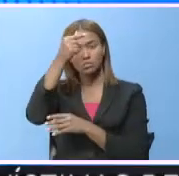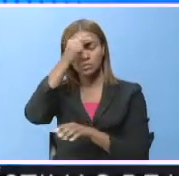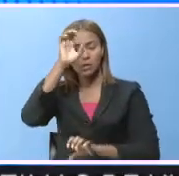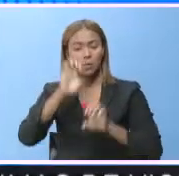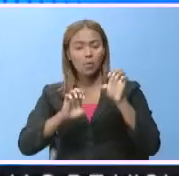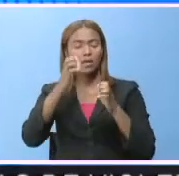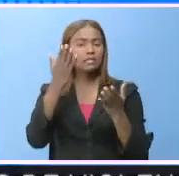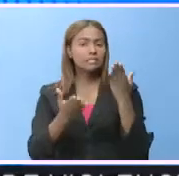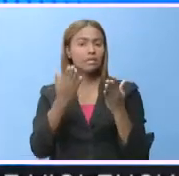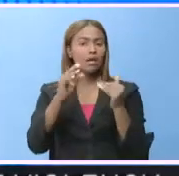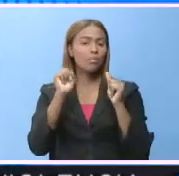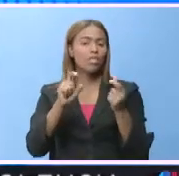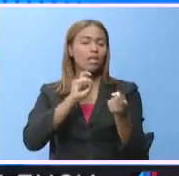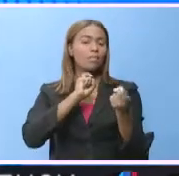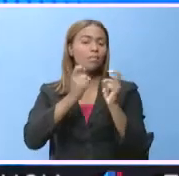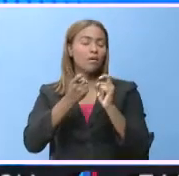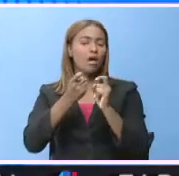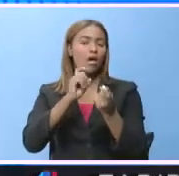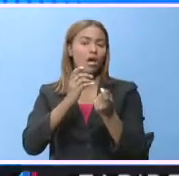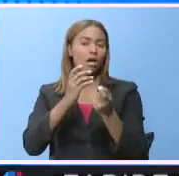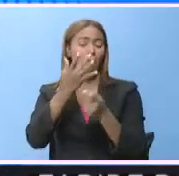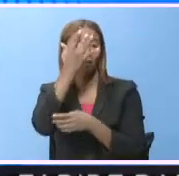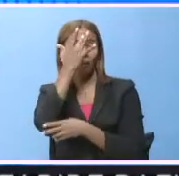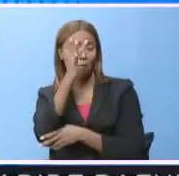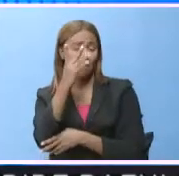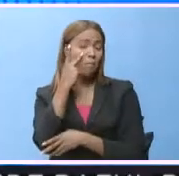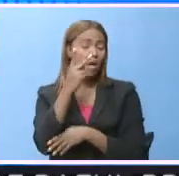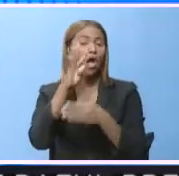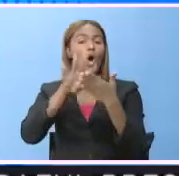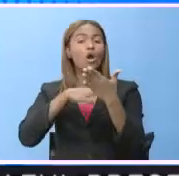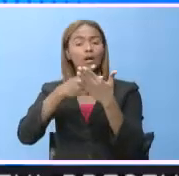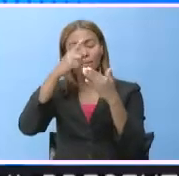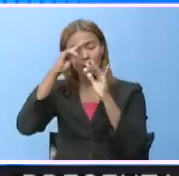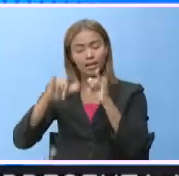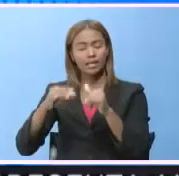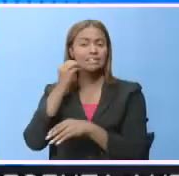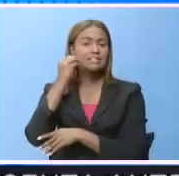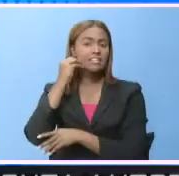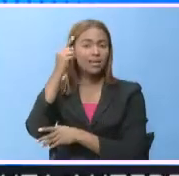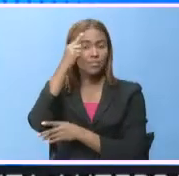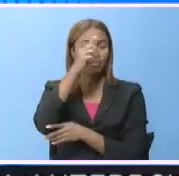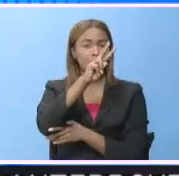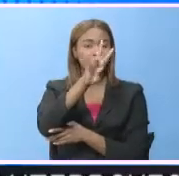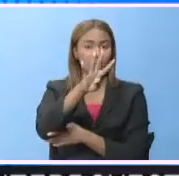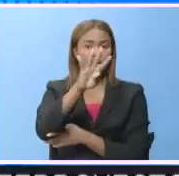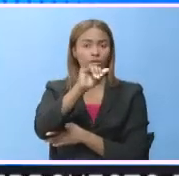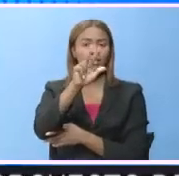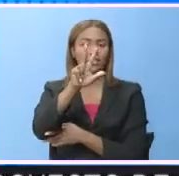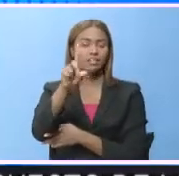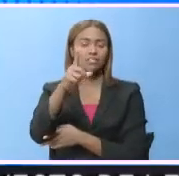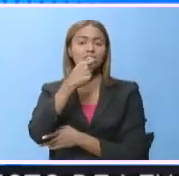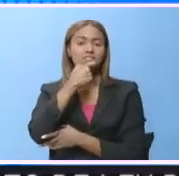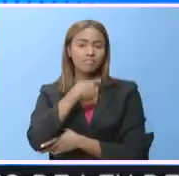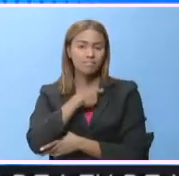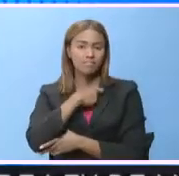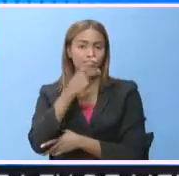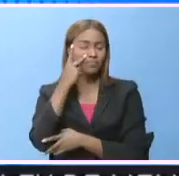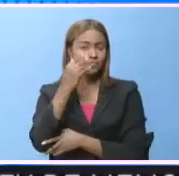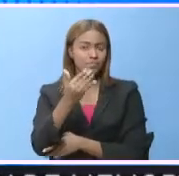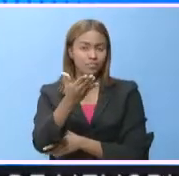la posibilidad de flexibilizar de manera inteligente el horario de toque de queda para el 24 y 31 de diciembre.